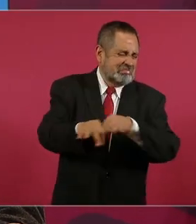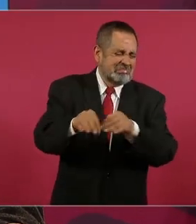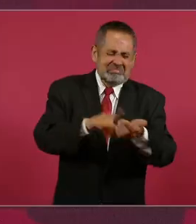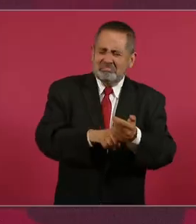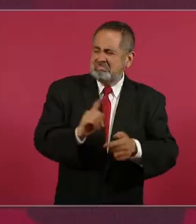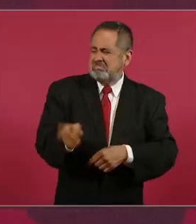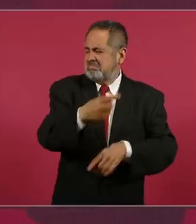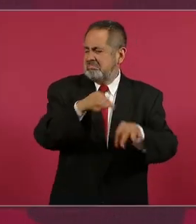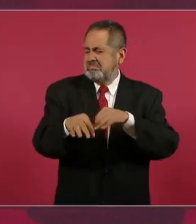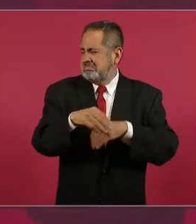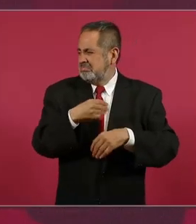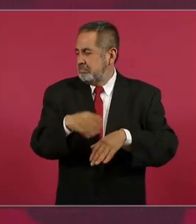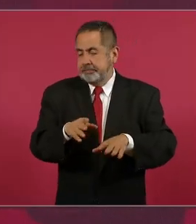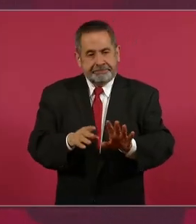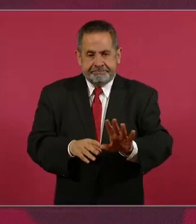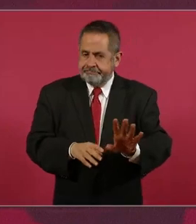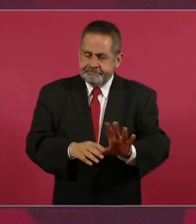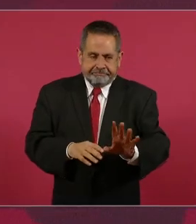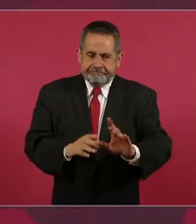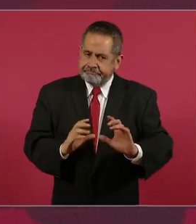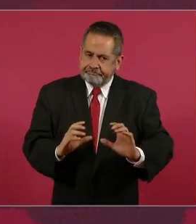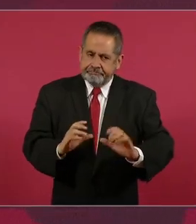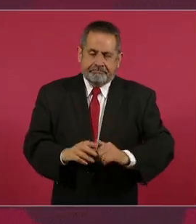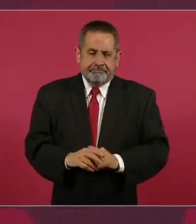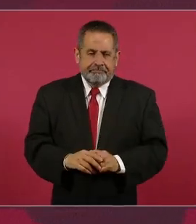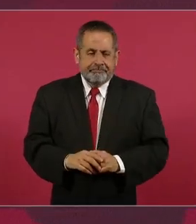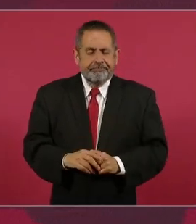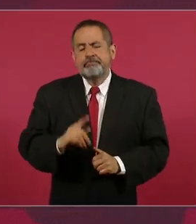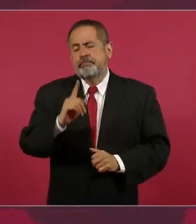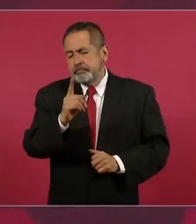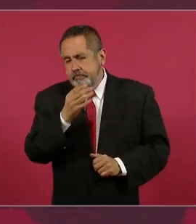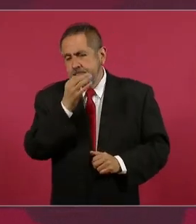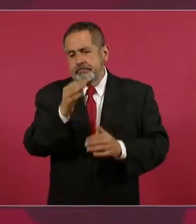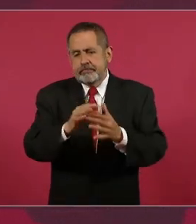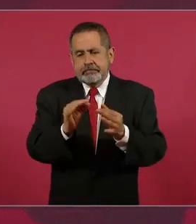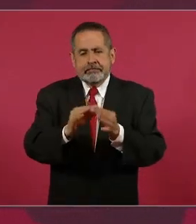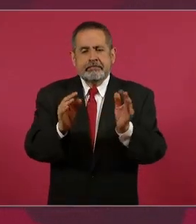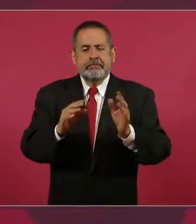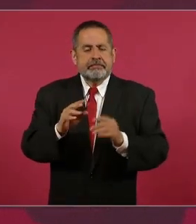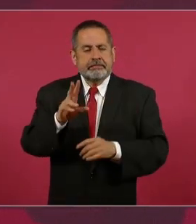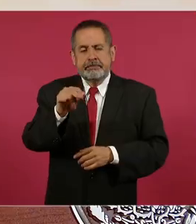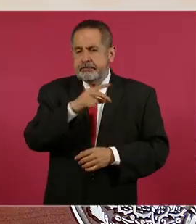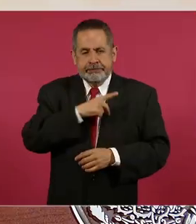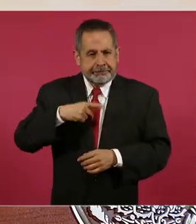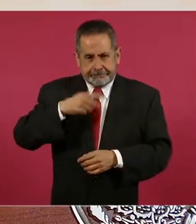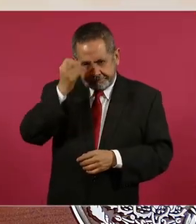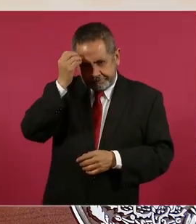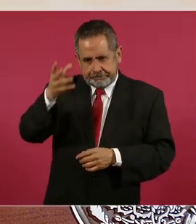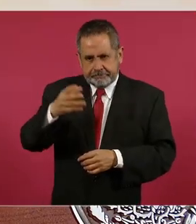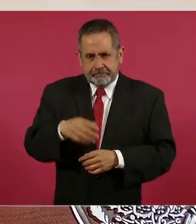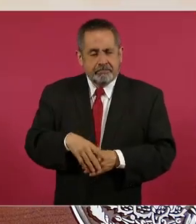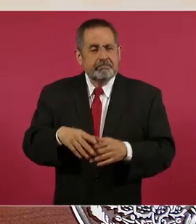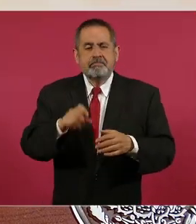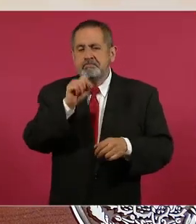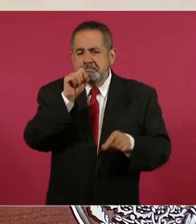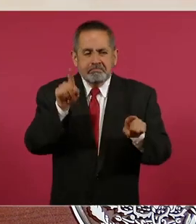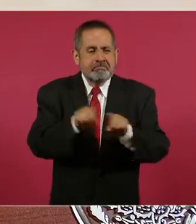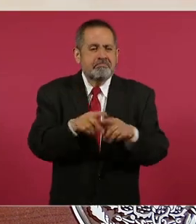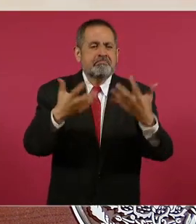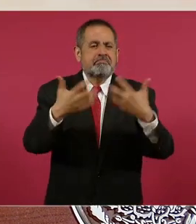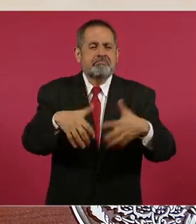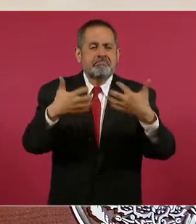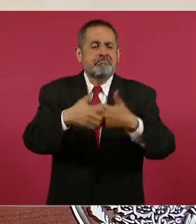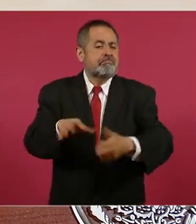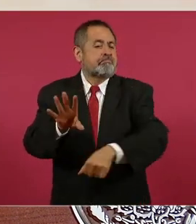Y esto pasó también, para no olvidar, con la industria eléctrica.